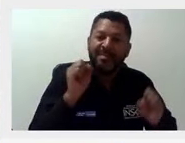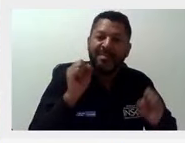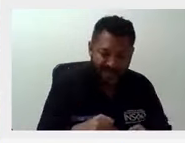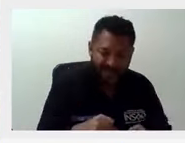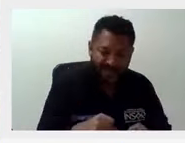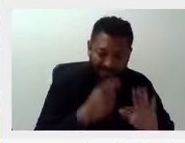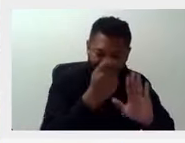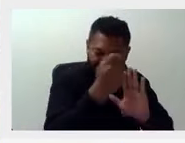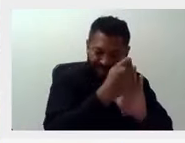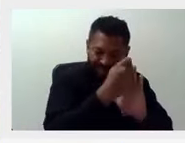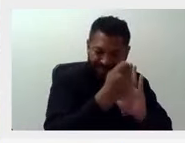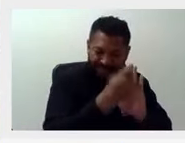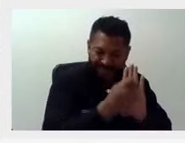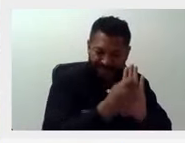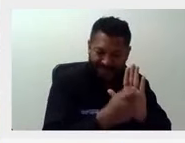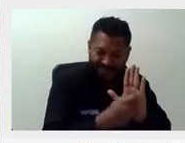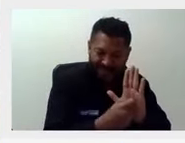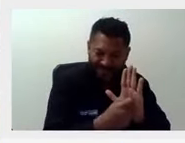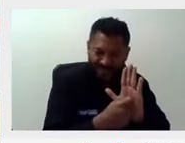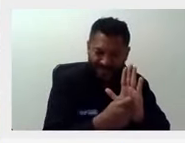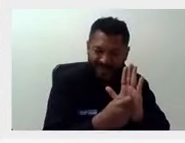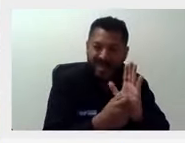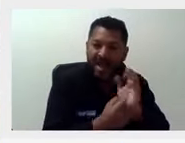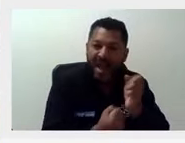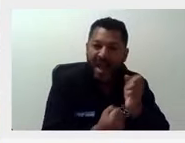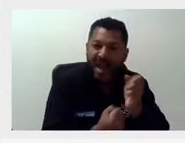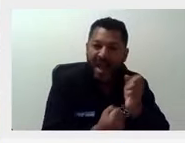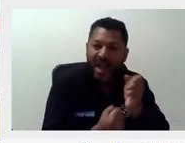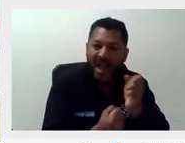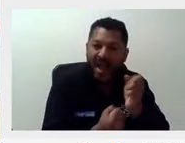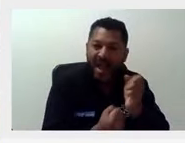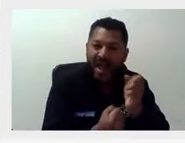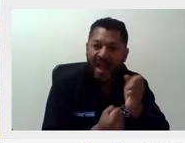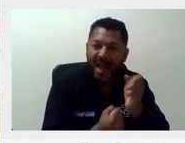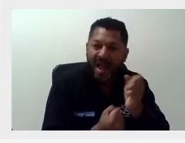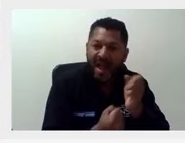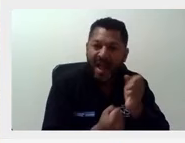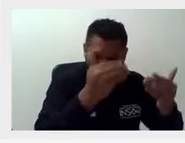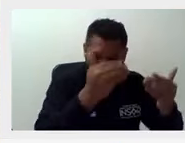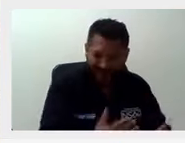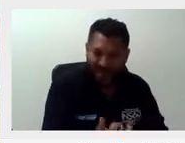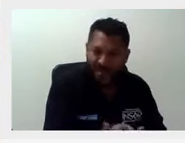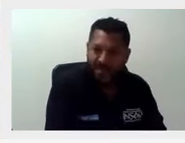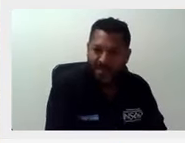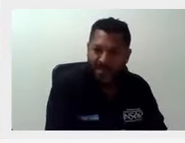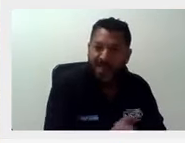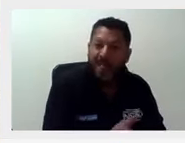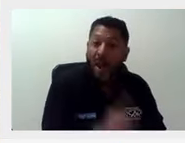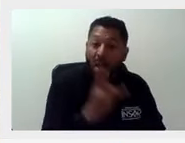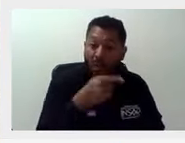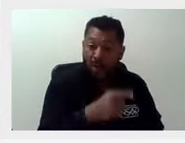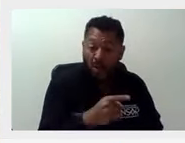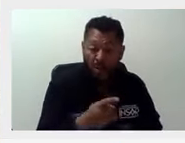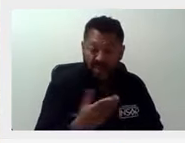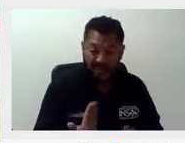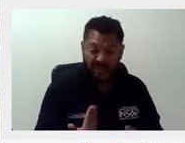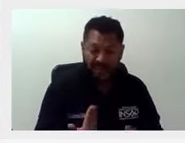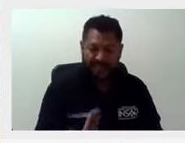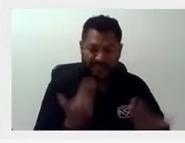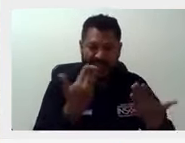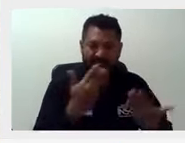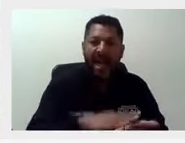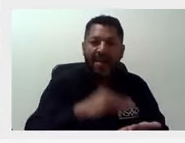uno de nuestros chicos y chicas con discapacidad como una oportunidad para el aprendizaje de todos y para generar ambientes de aprendizaje en